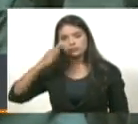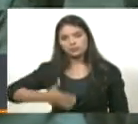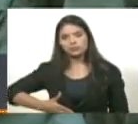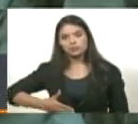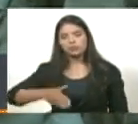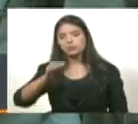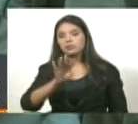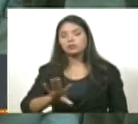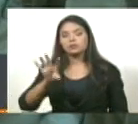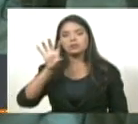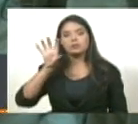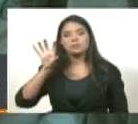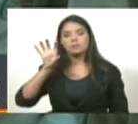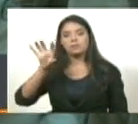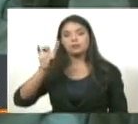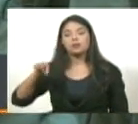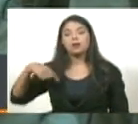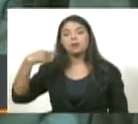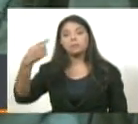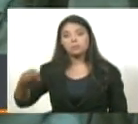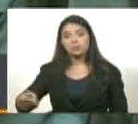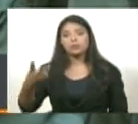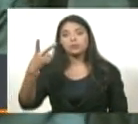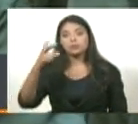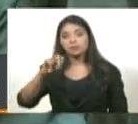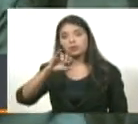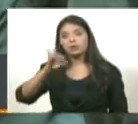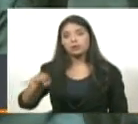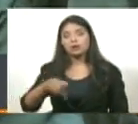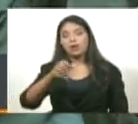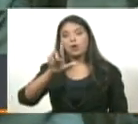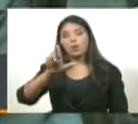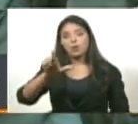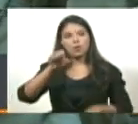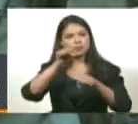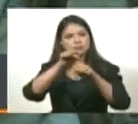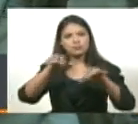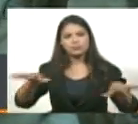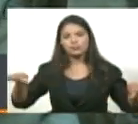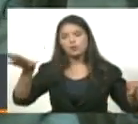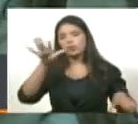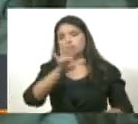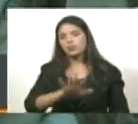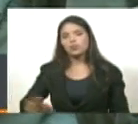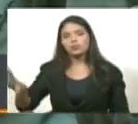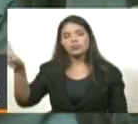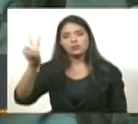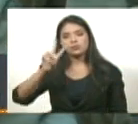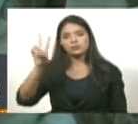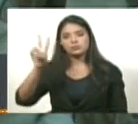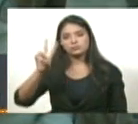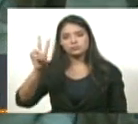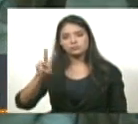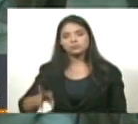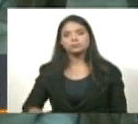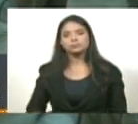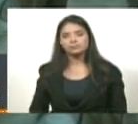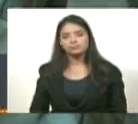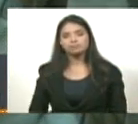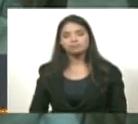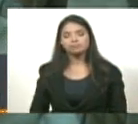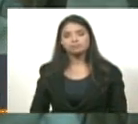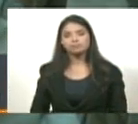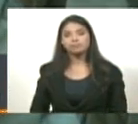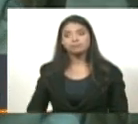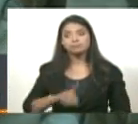de la patria, el próximo 30 de julio, se desplegarán a lo largo y ancho del territorio nacional, cumpliendo